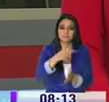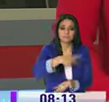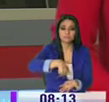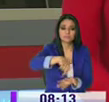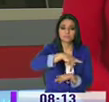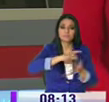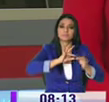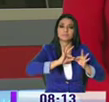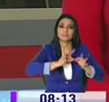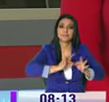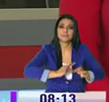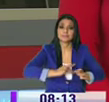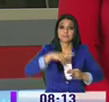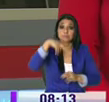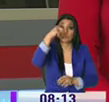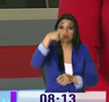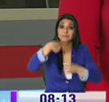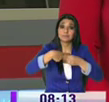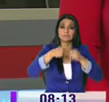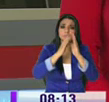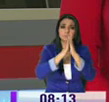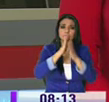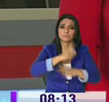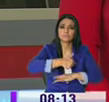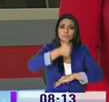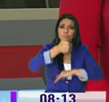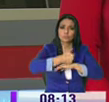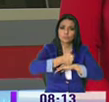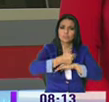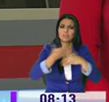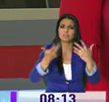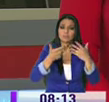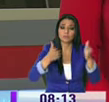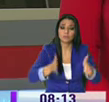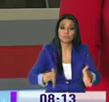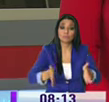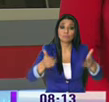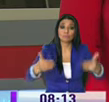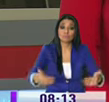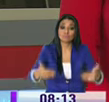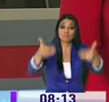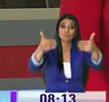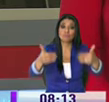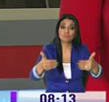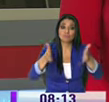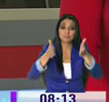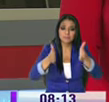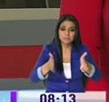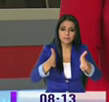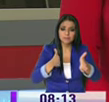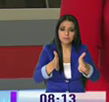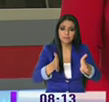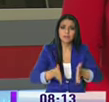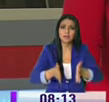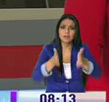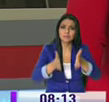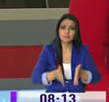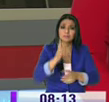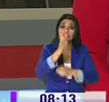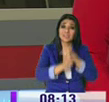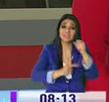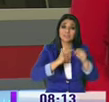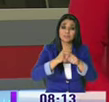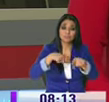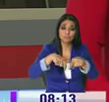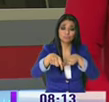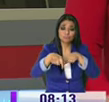calderón en el norte de quito solicitan a las autoridades el retiro de un muro que está ubicado en la mitad de la calle que desde hace tres años impide